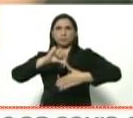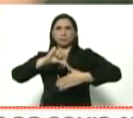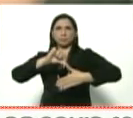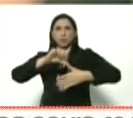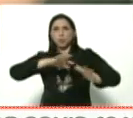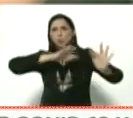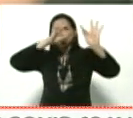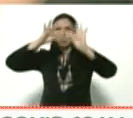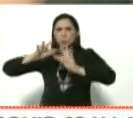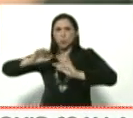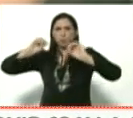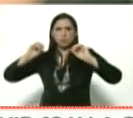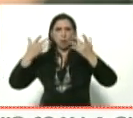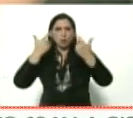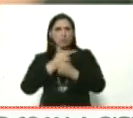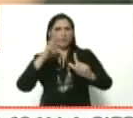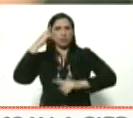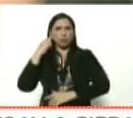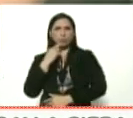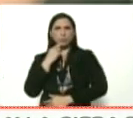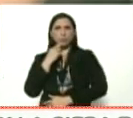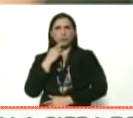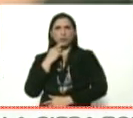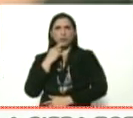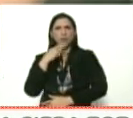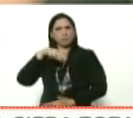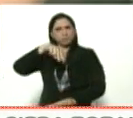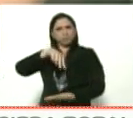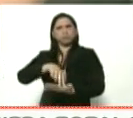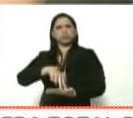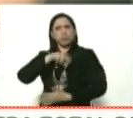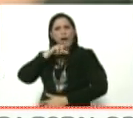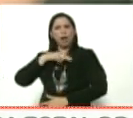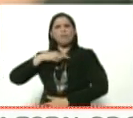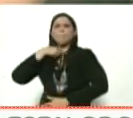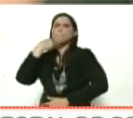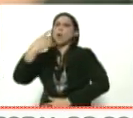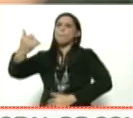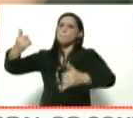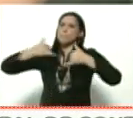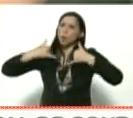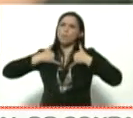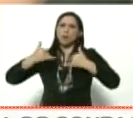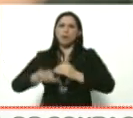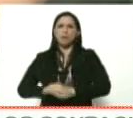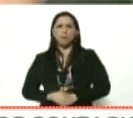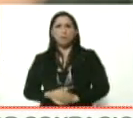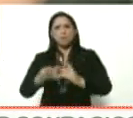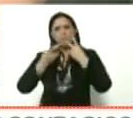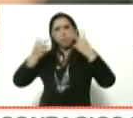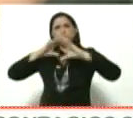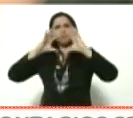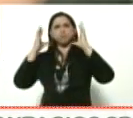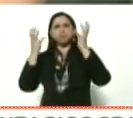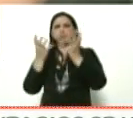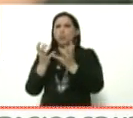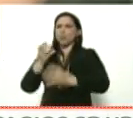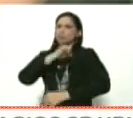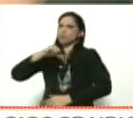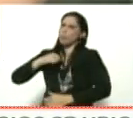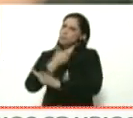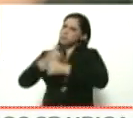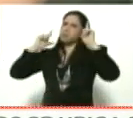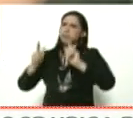heredero de las glorias del libertador Simón Bolívar, esté de pie, hable con voz propia y le diga al mundo que somos